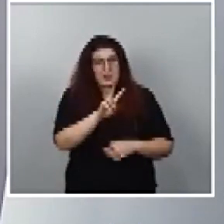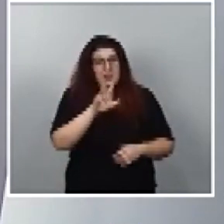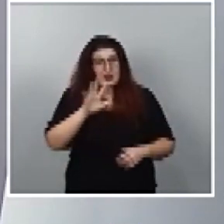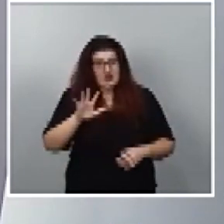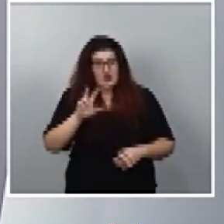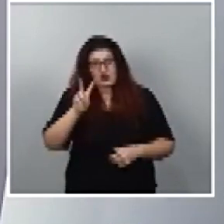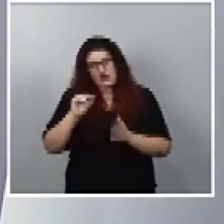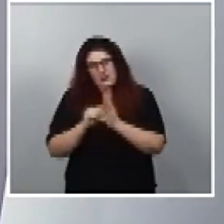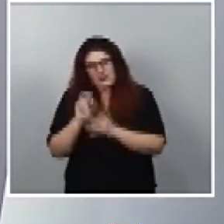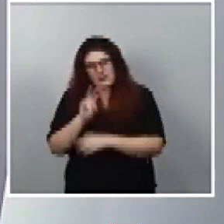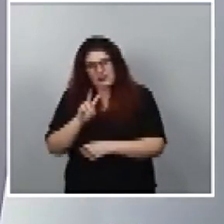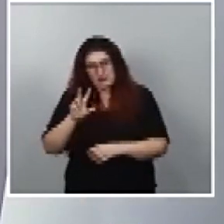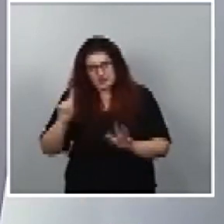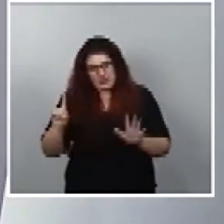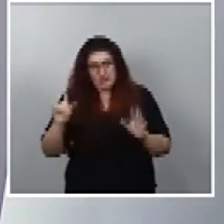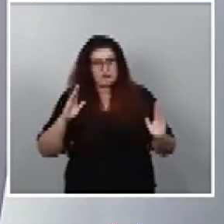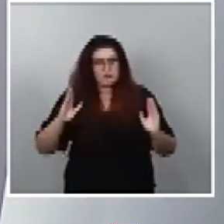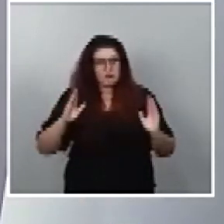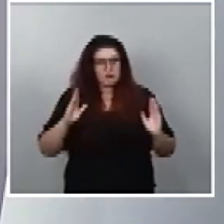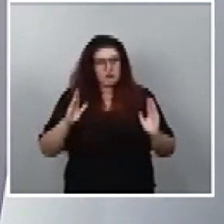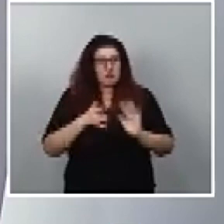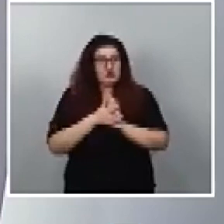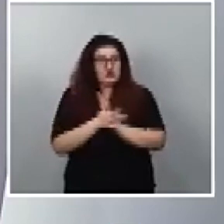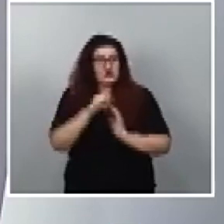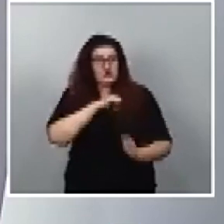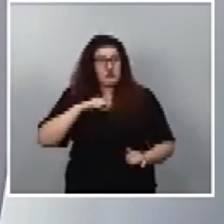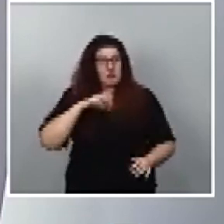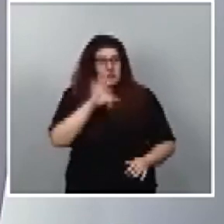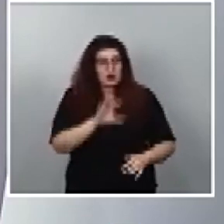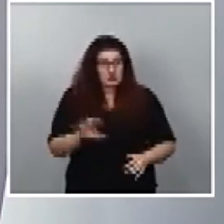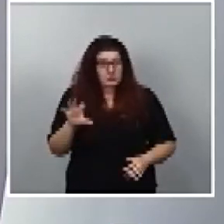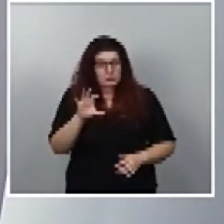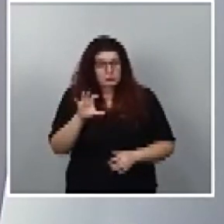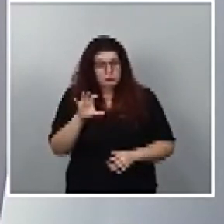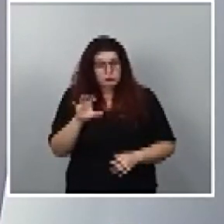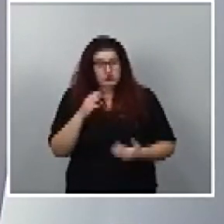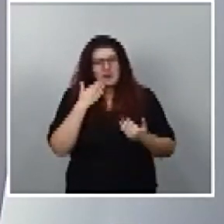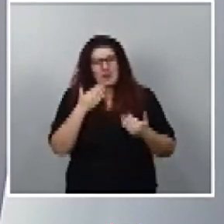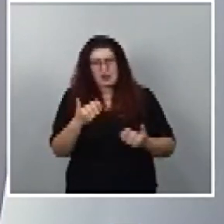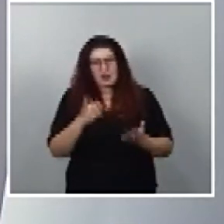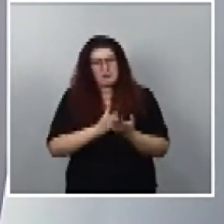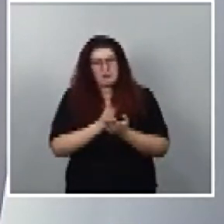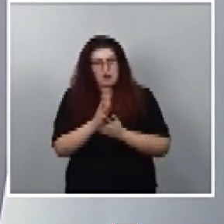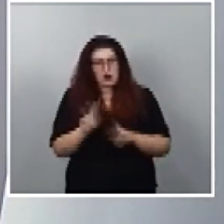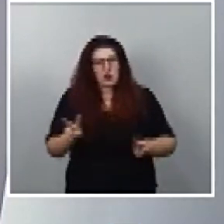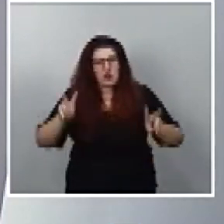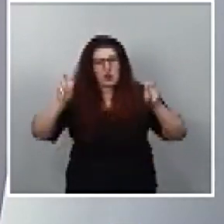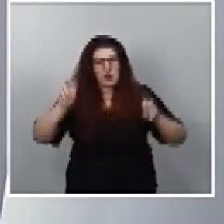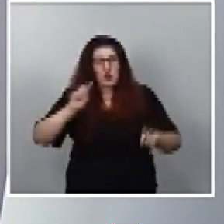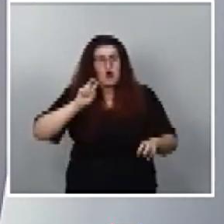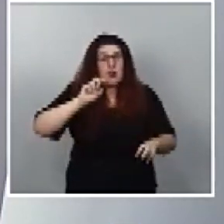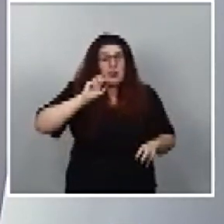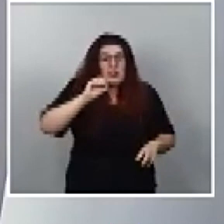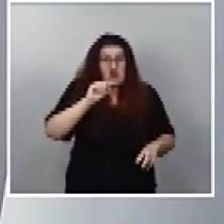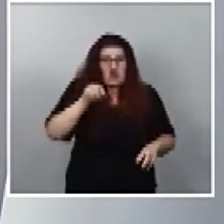en el 202 por eso las comunidades autónomas logran con esta nueva Senda dos décimas